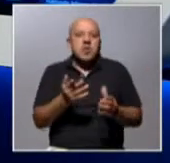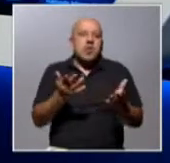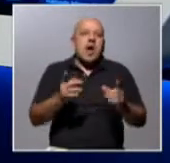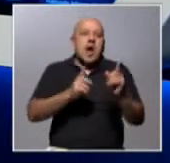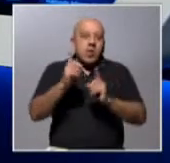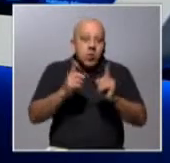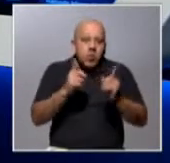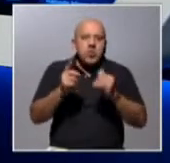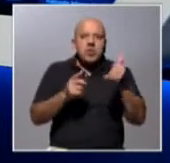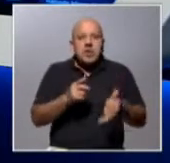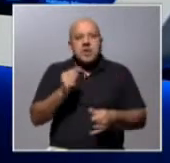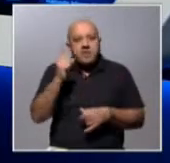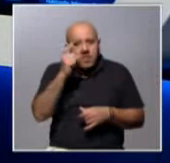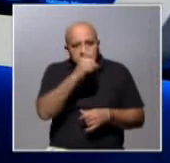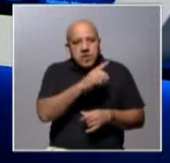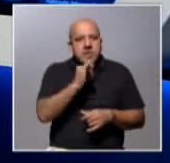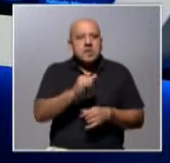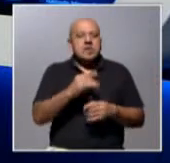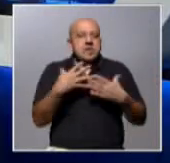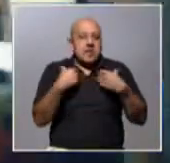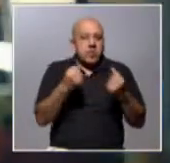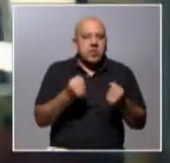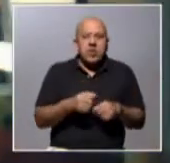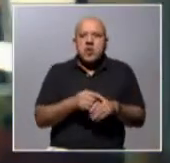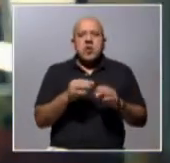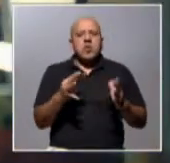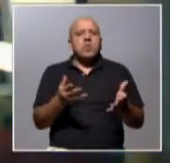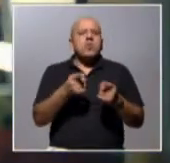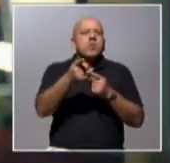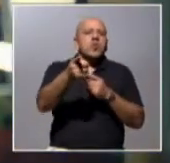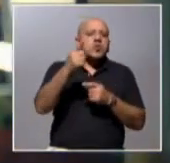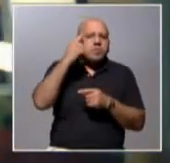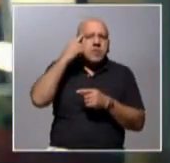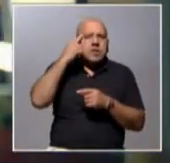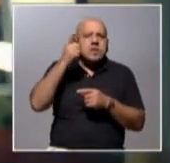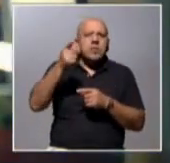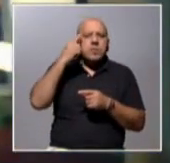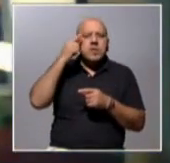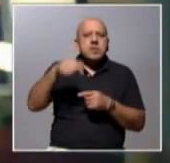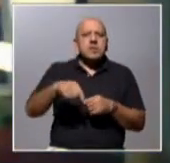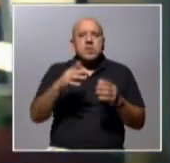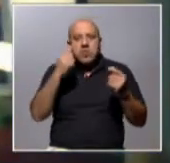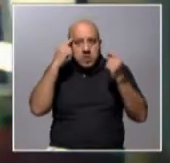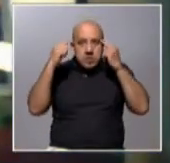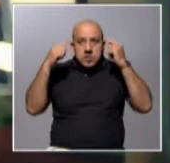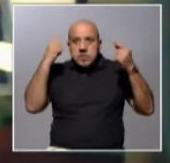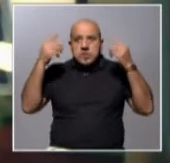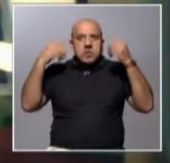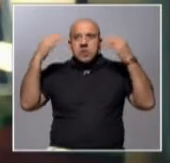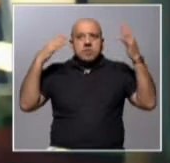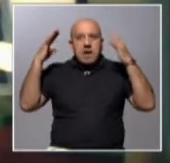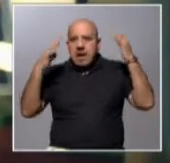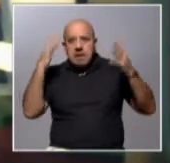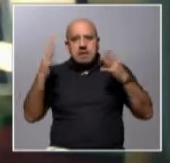dificultades anteriores, ¿no? De salud. ¿Cómo ves a los que nos empieza a venir la paranoia, ¿no? Del que nos